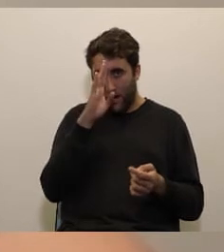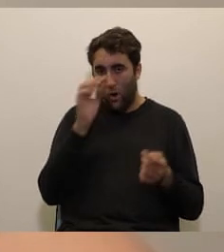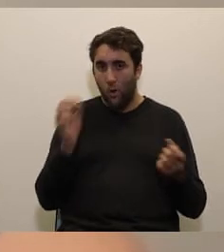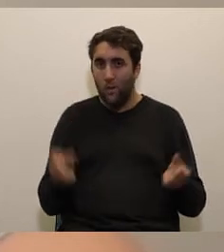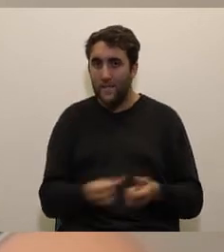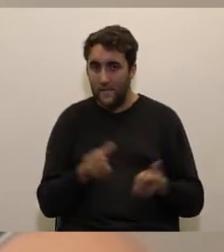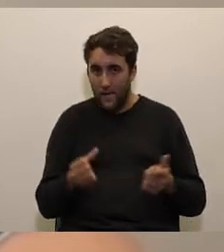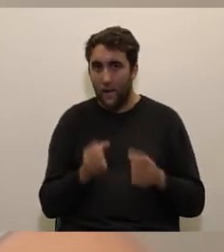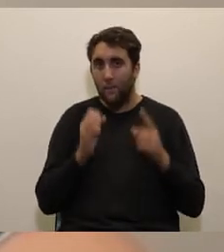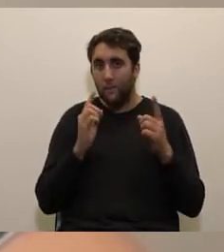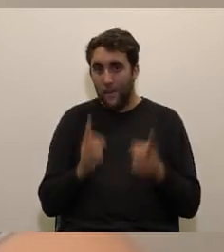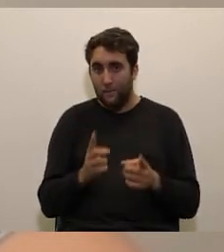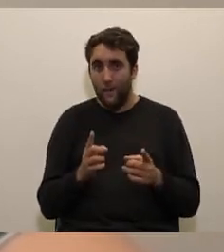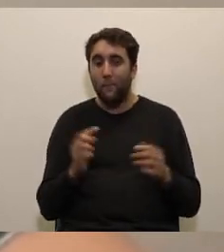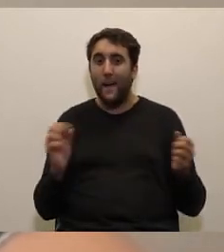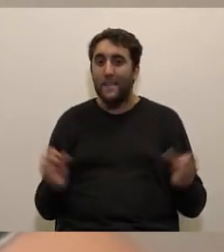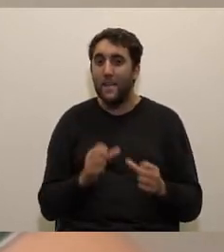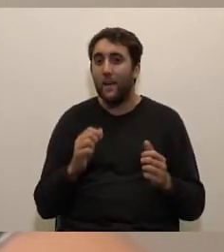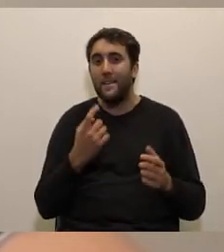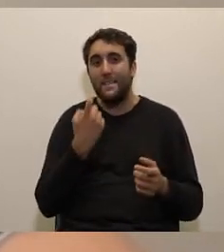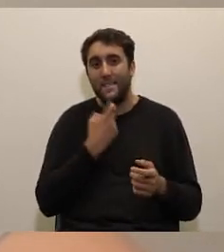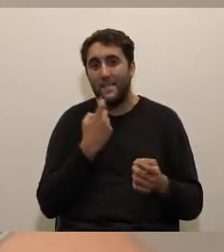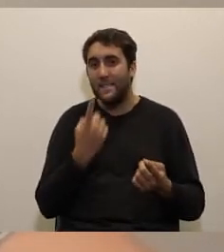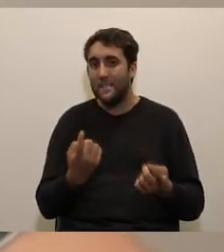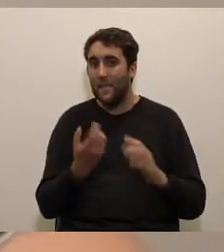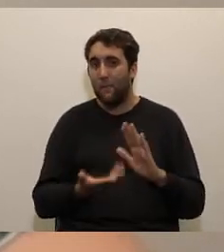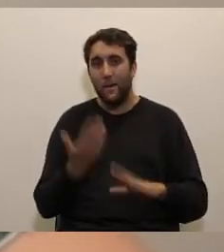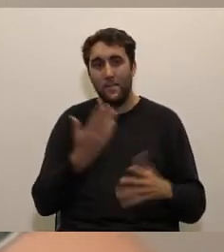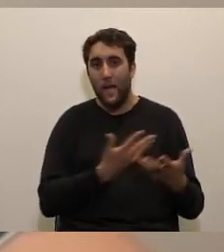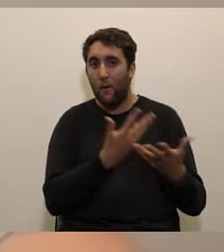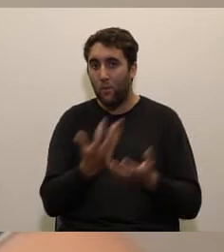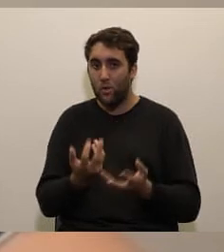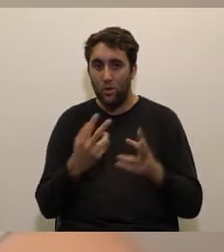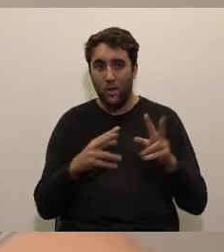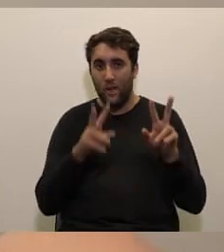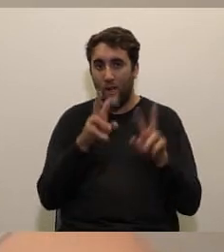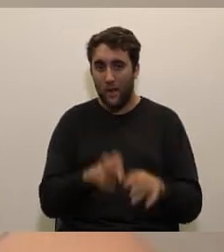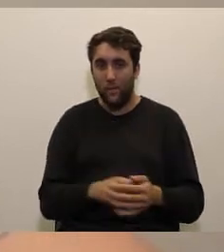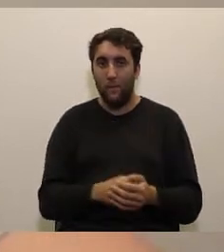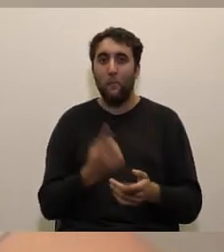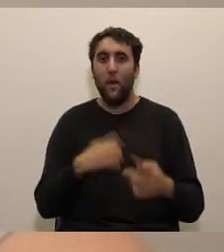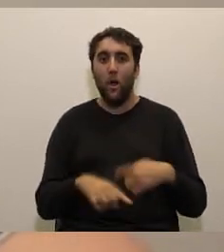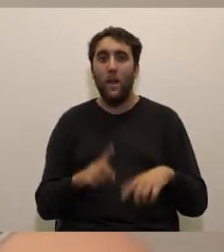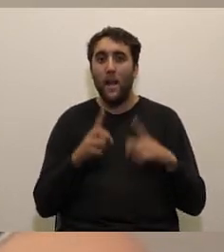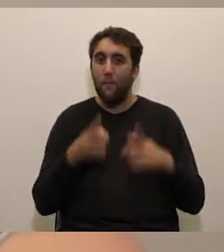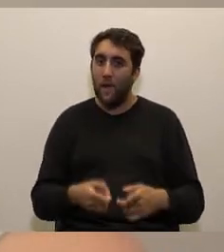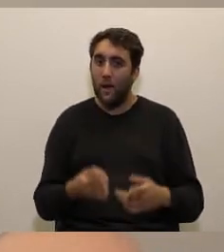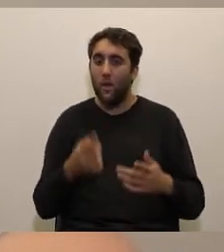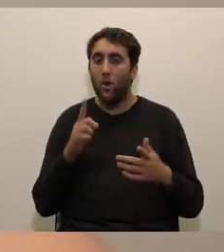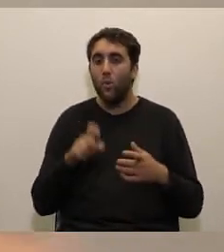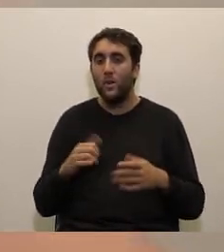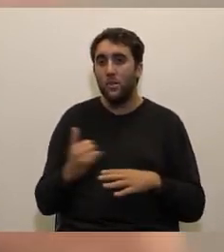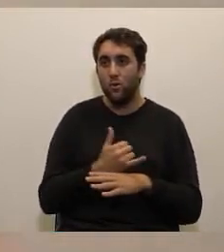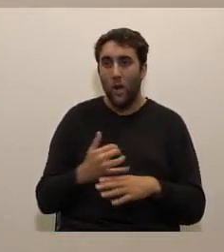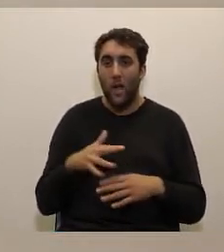esa liberación de datos, entonces se necesita más apoyo a este nivel, pero también instituciones comprometidas con esto de los